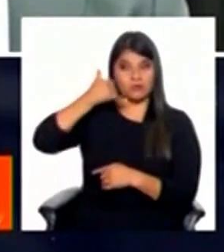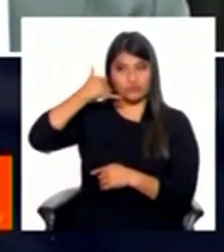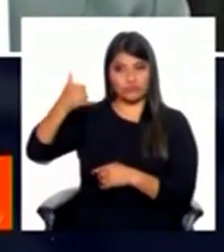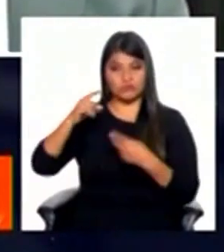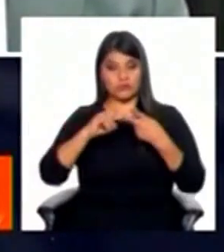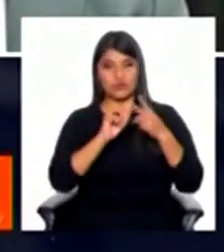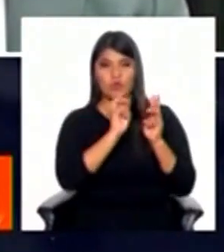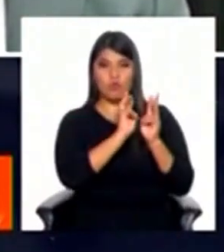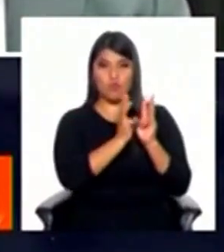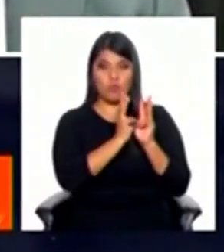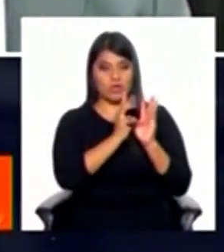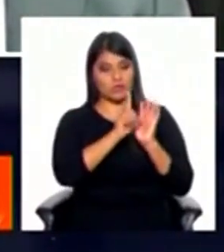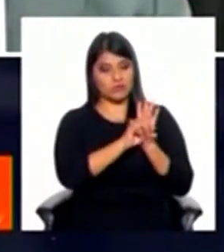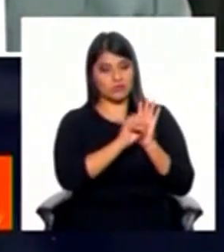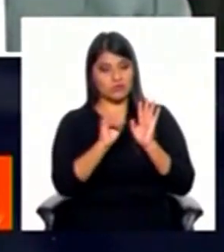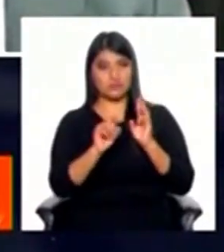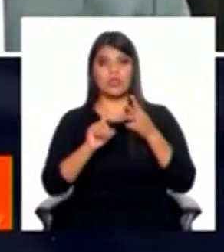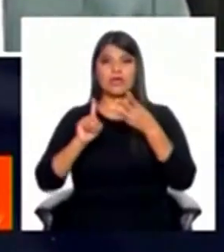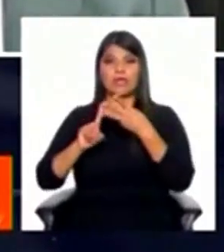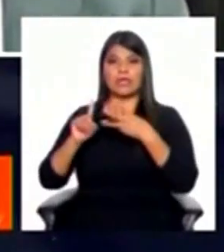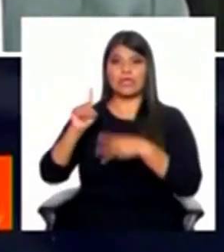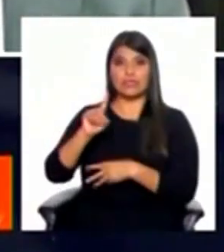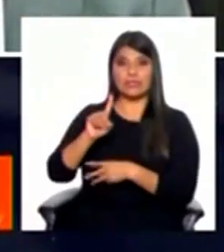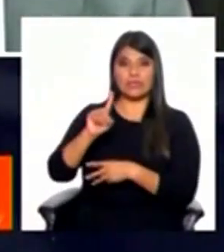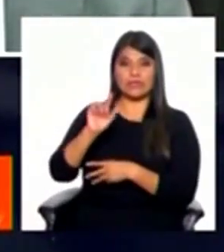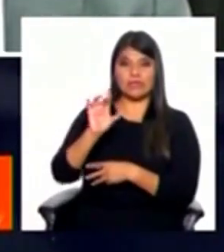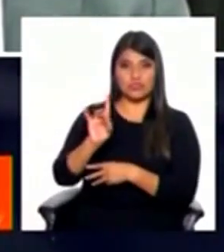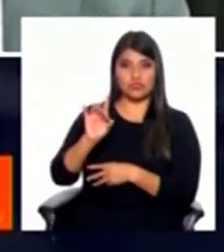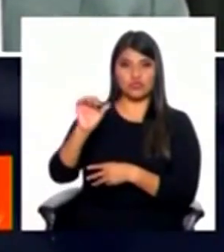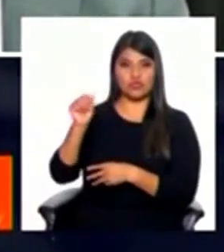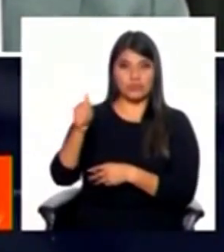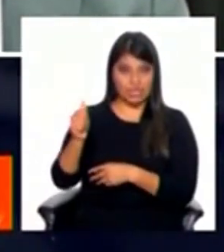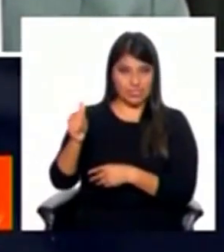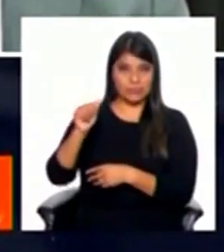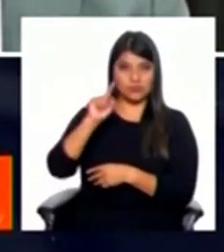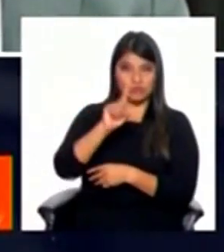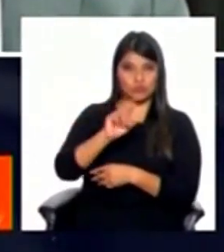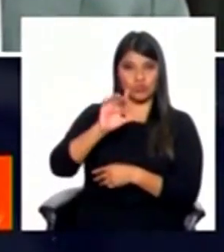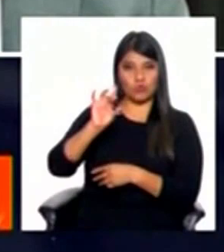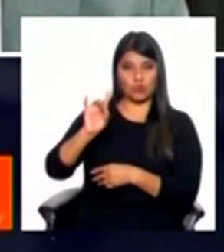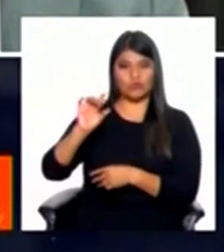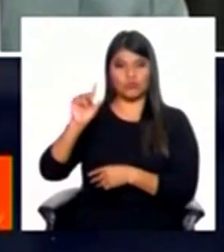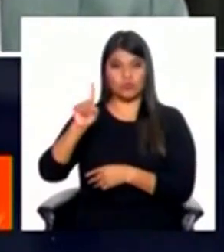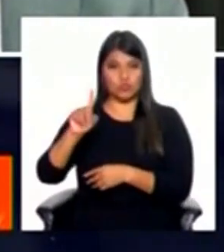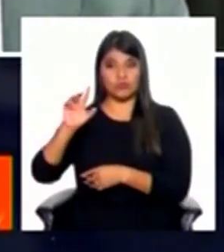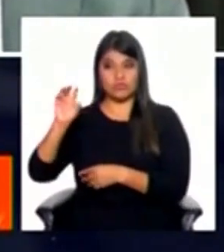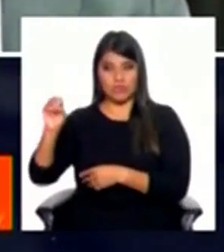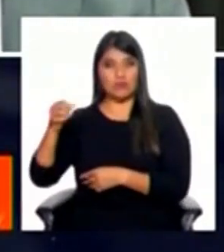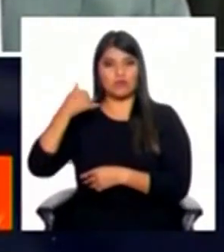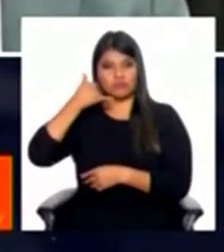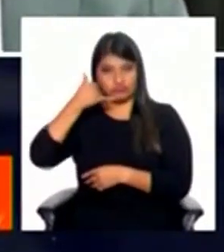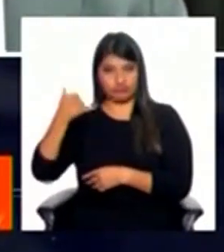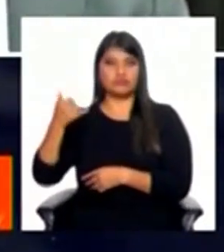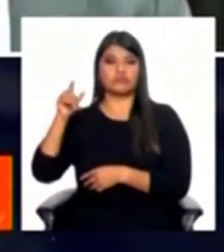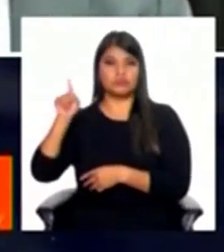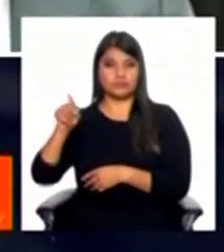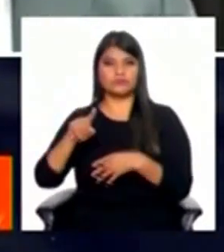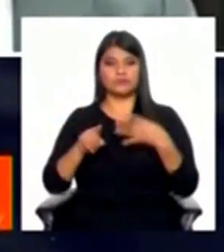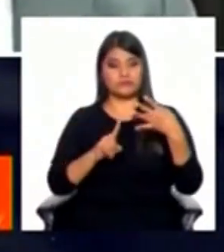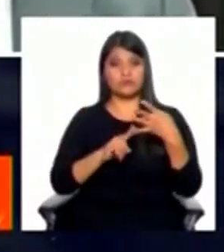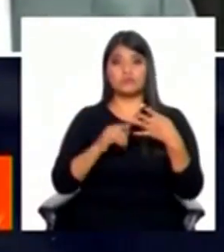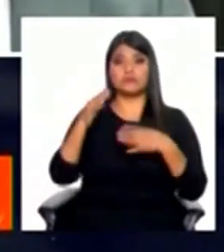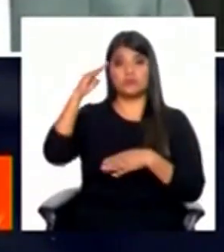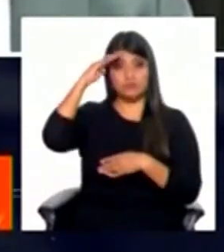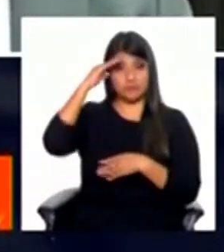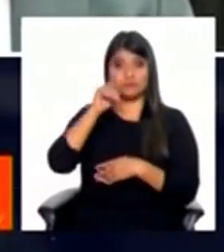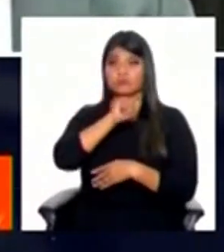100, la línea 1810, que también atiende casos para presuntas situaciones de desprotección familiar de niñas, niños y adolescentes. Las